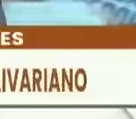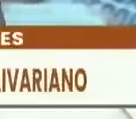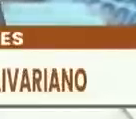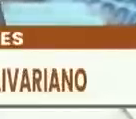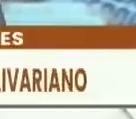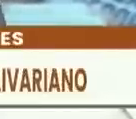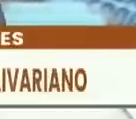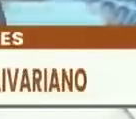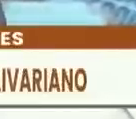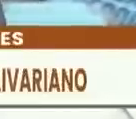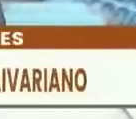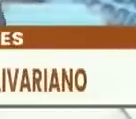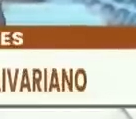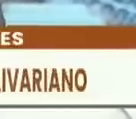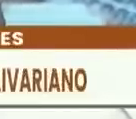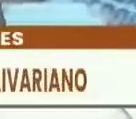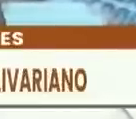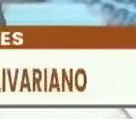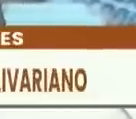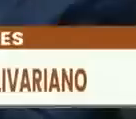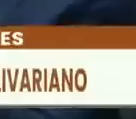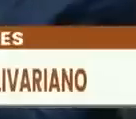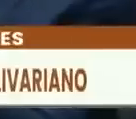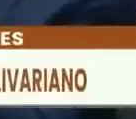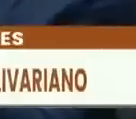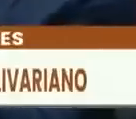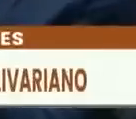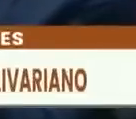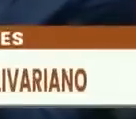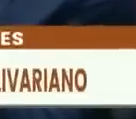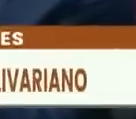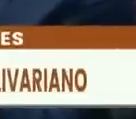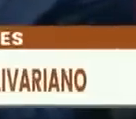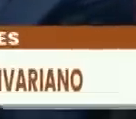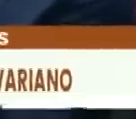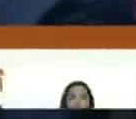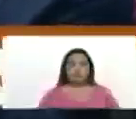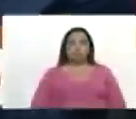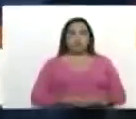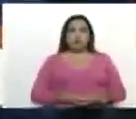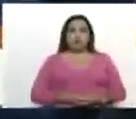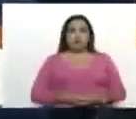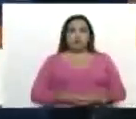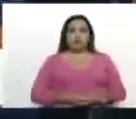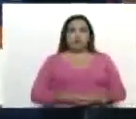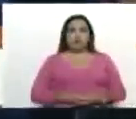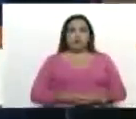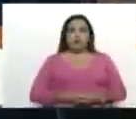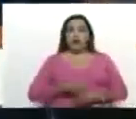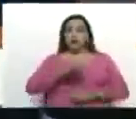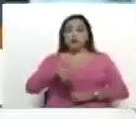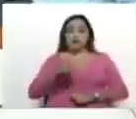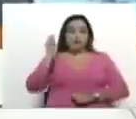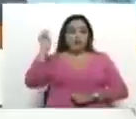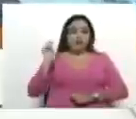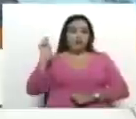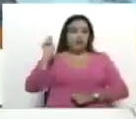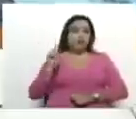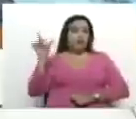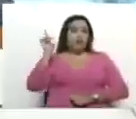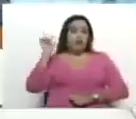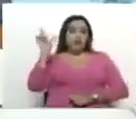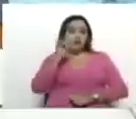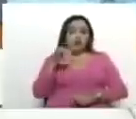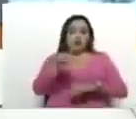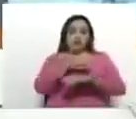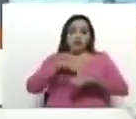primera vicepresidenta la vicepresidenta ejecutiva del sierolina Rodríguez a todos los diputados diputadas ministras ministros de